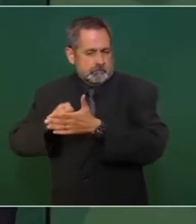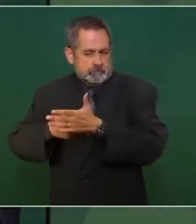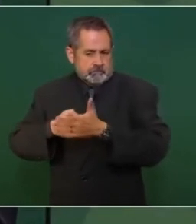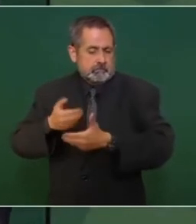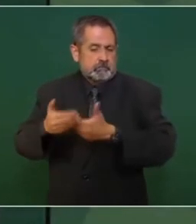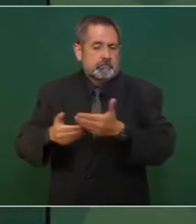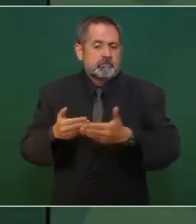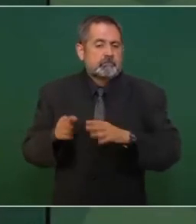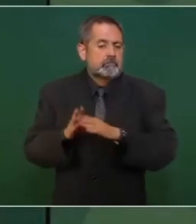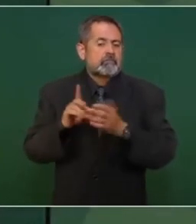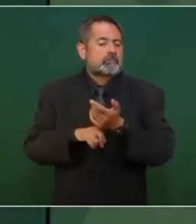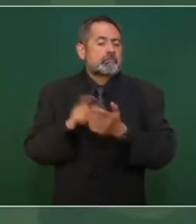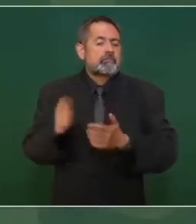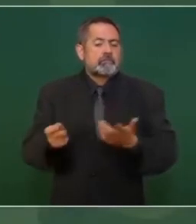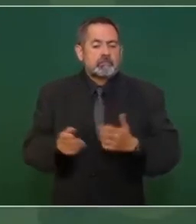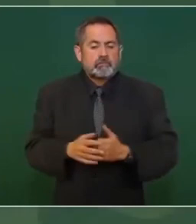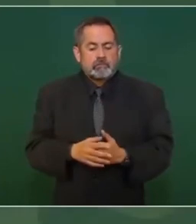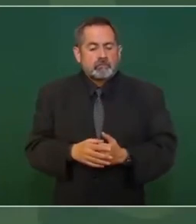se